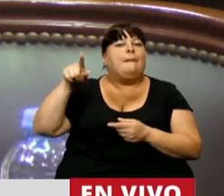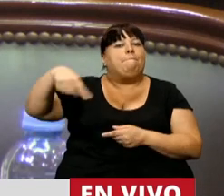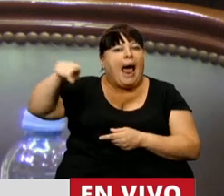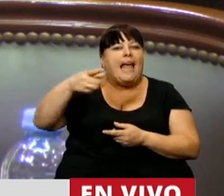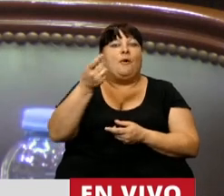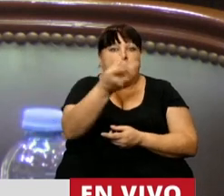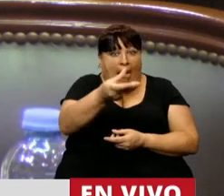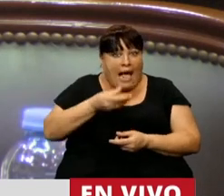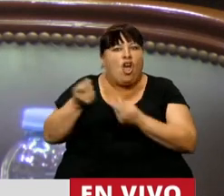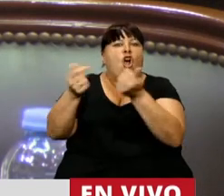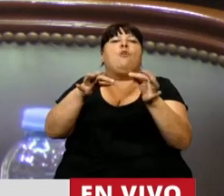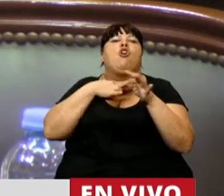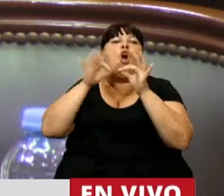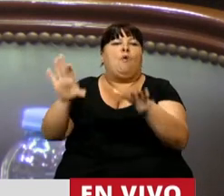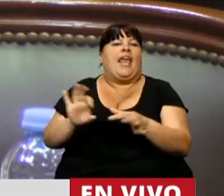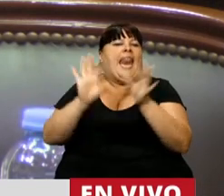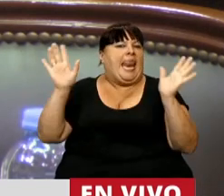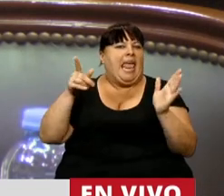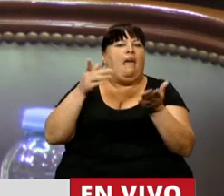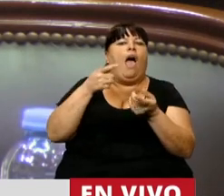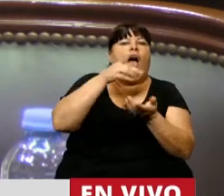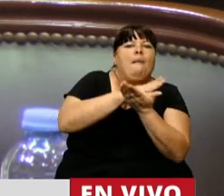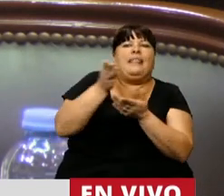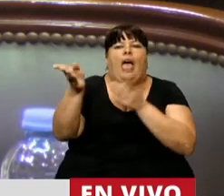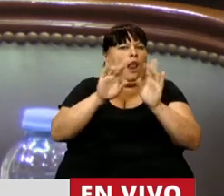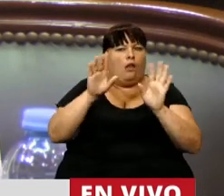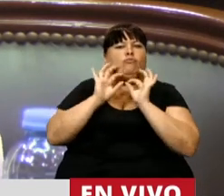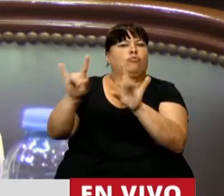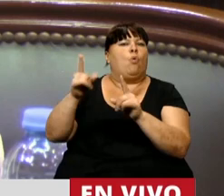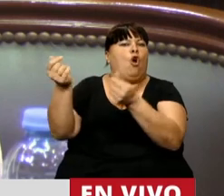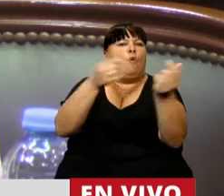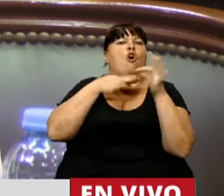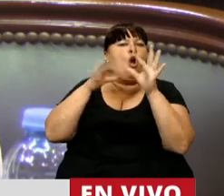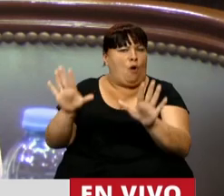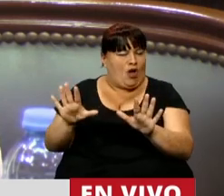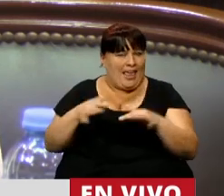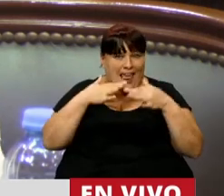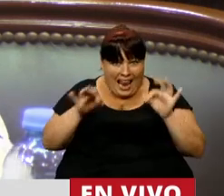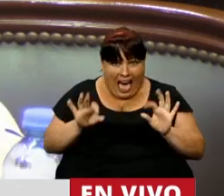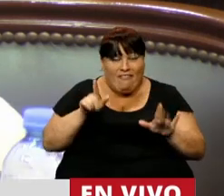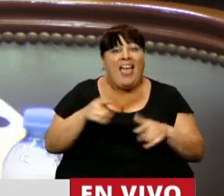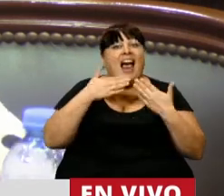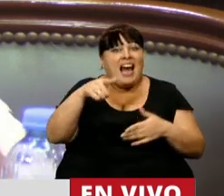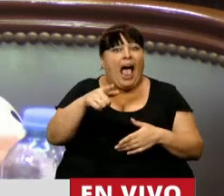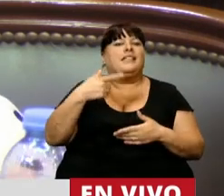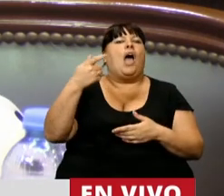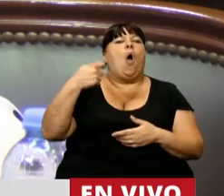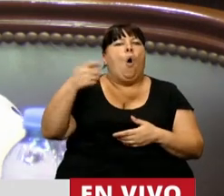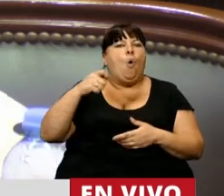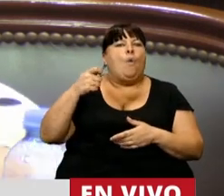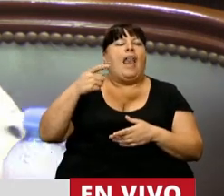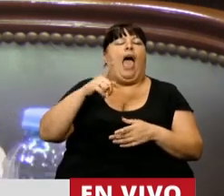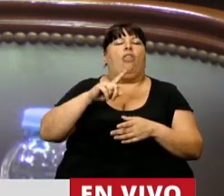ellos compraran donde quisieran, liberando a los intermediarios. Realmente con eso logramos que muchos jubilados no